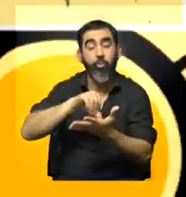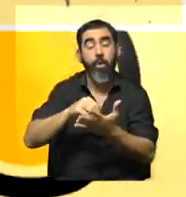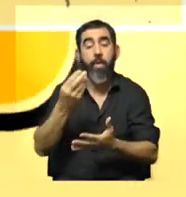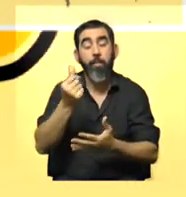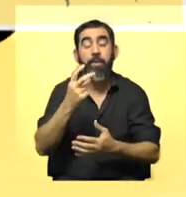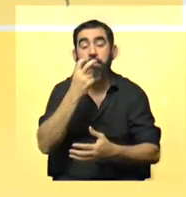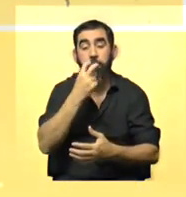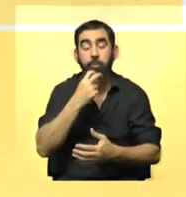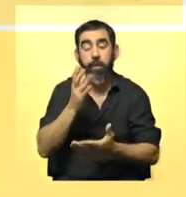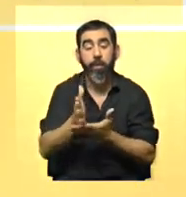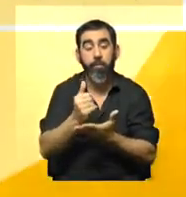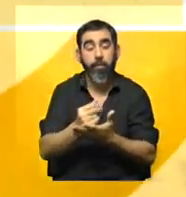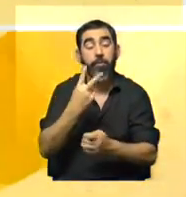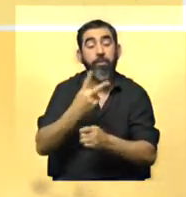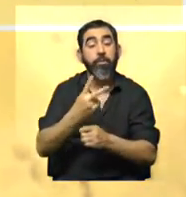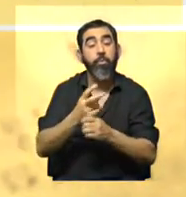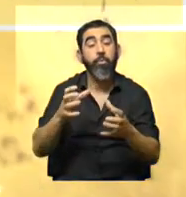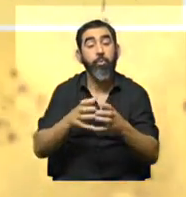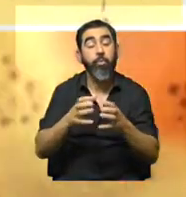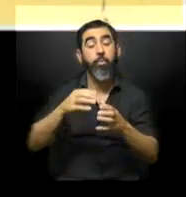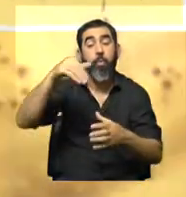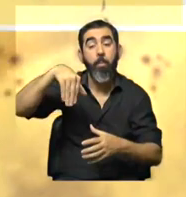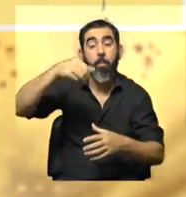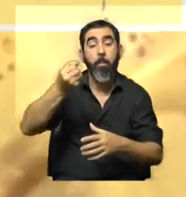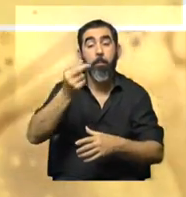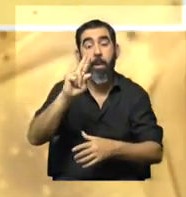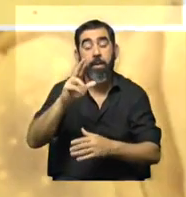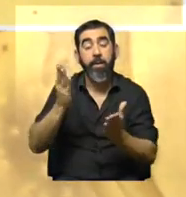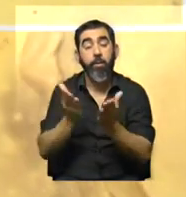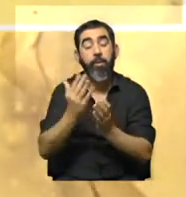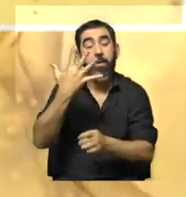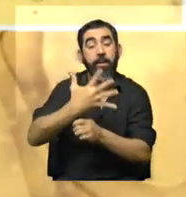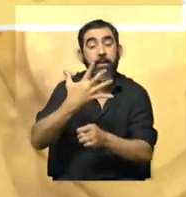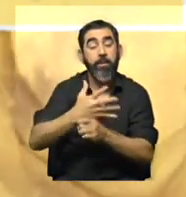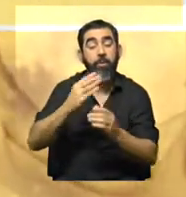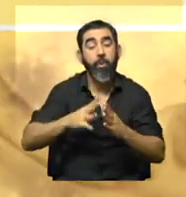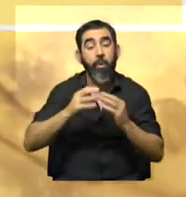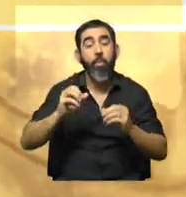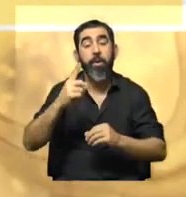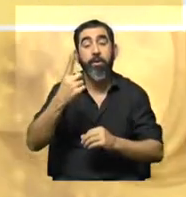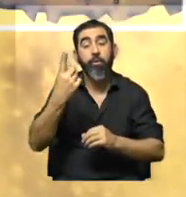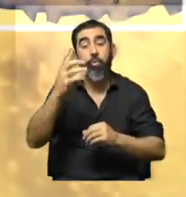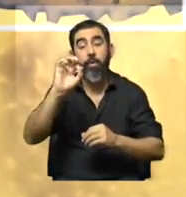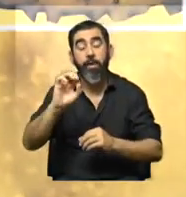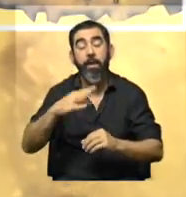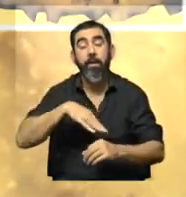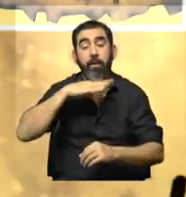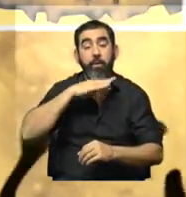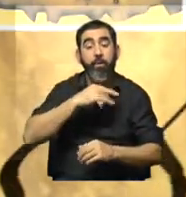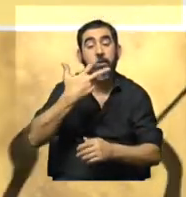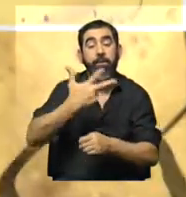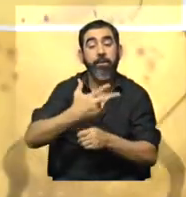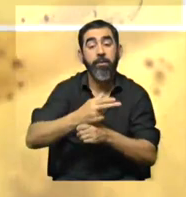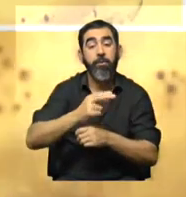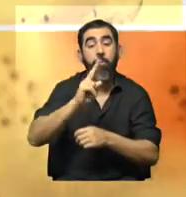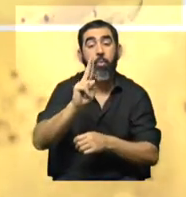San José. El segundo puesto para el grupo Mar, alumnos de quinto año de la Escuela número 110 de Canelones. Y el tercer puesto para